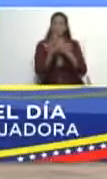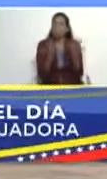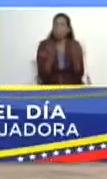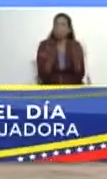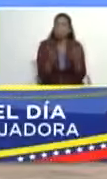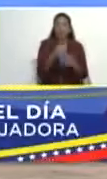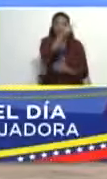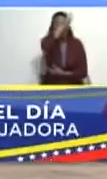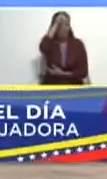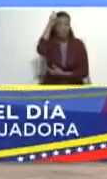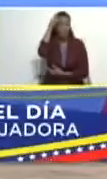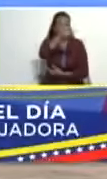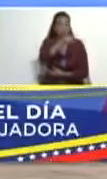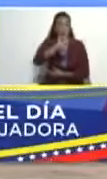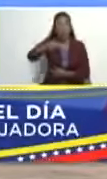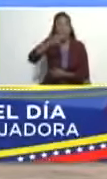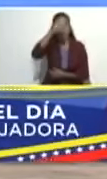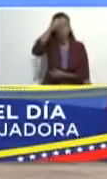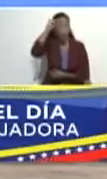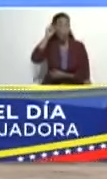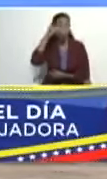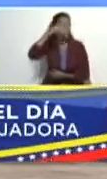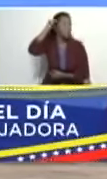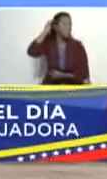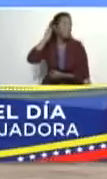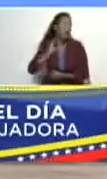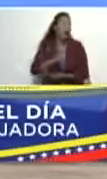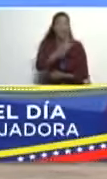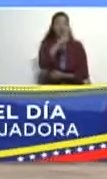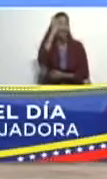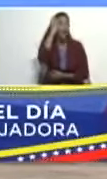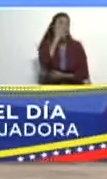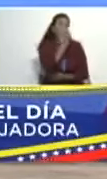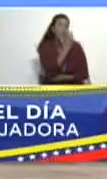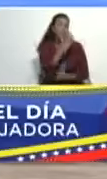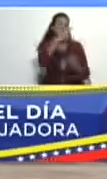de Leopoldo López, Julio Borges, La Machado, Capriles,